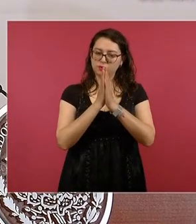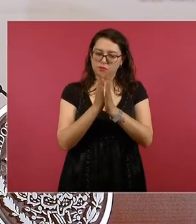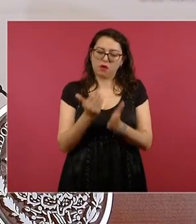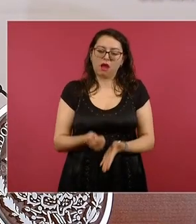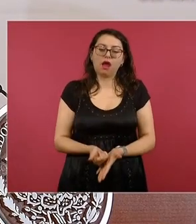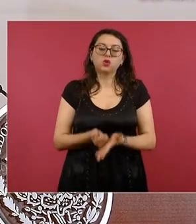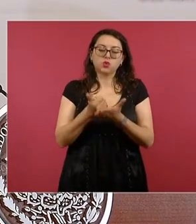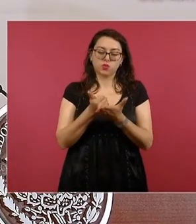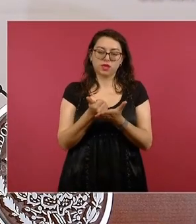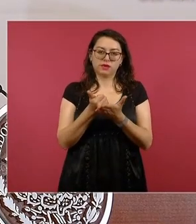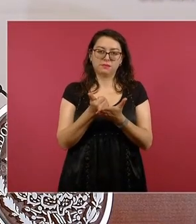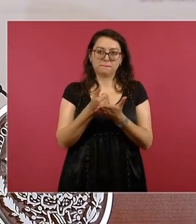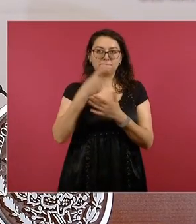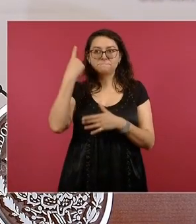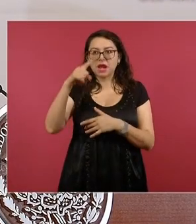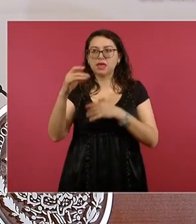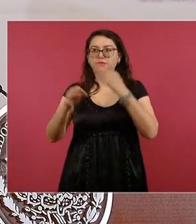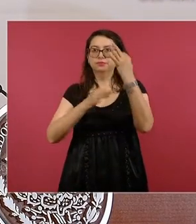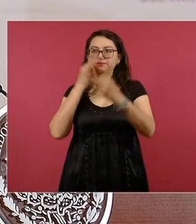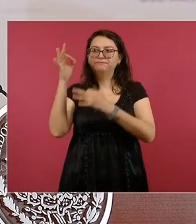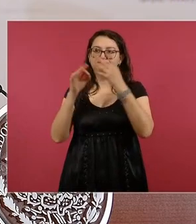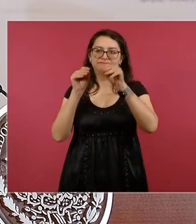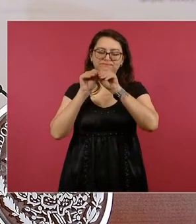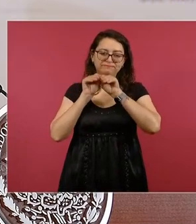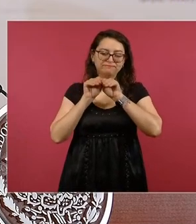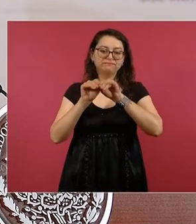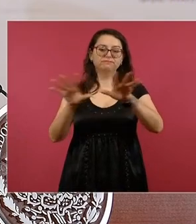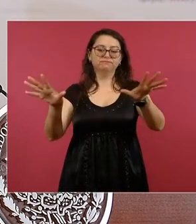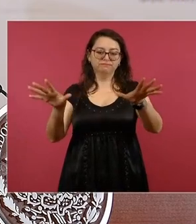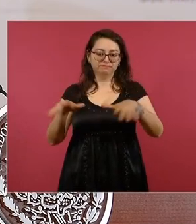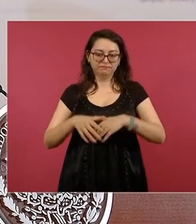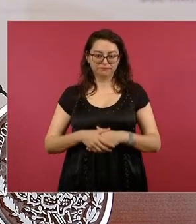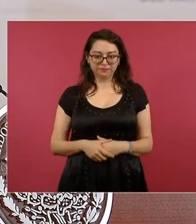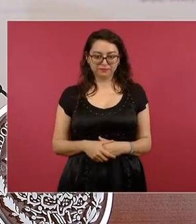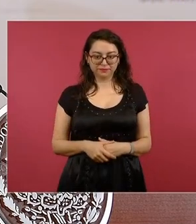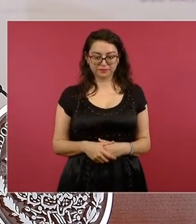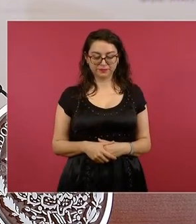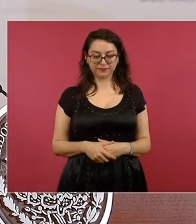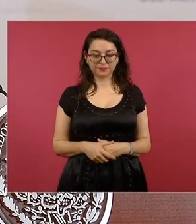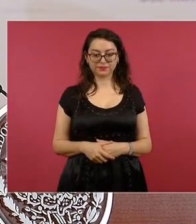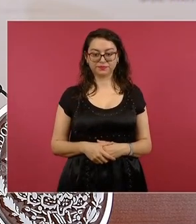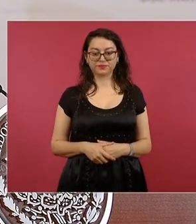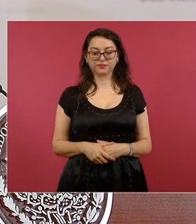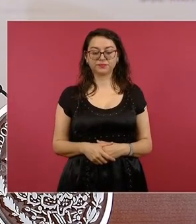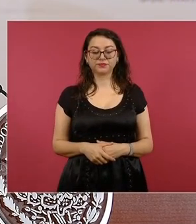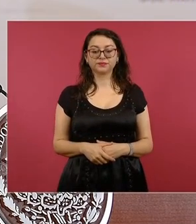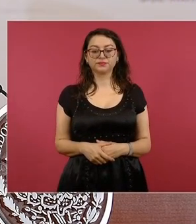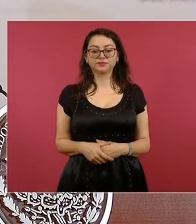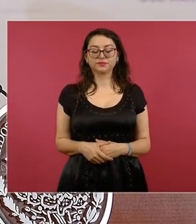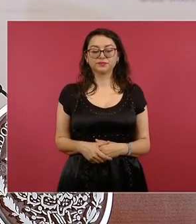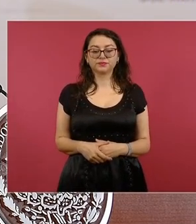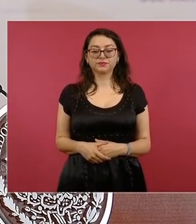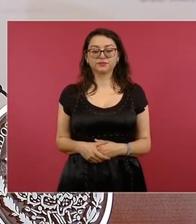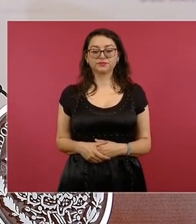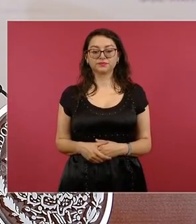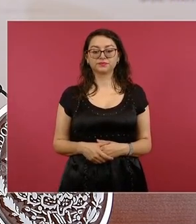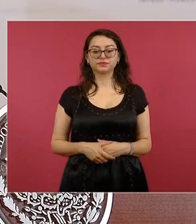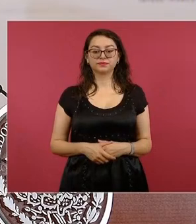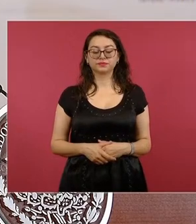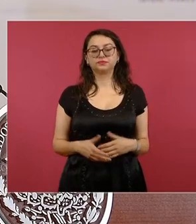tema tan importante. Que ayuden. Lo van a hacer los medios